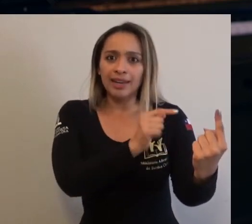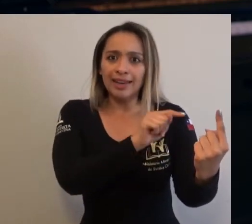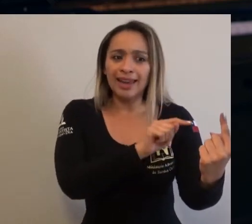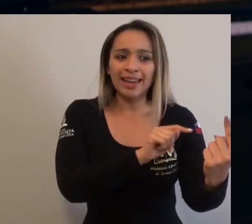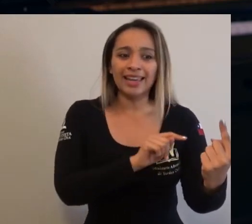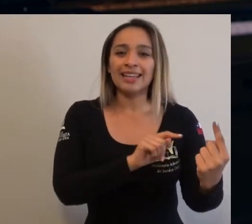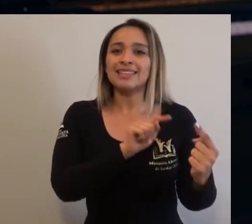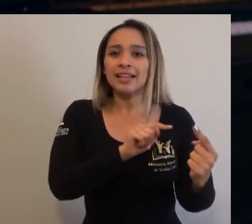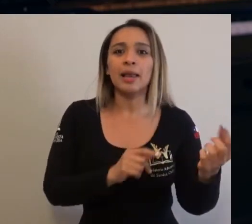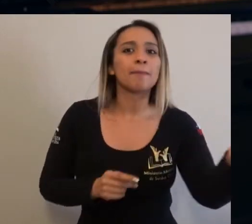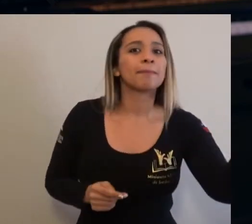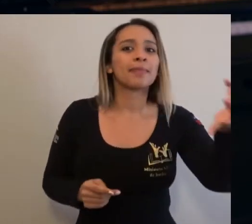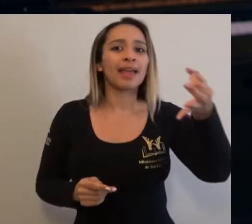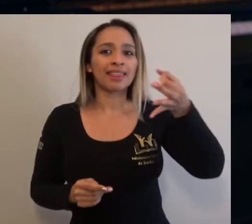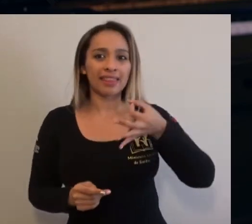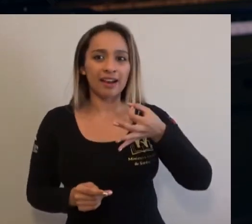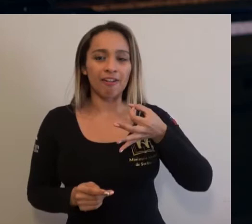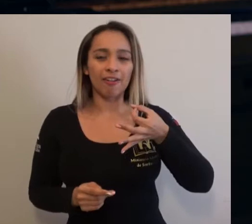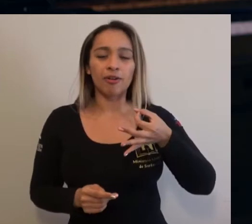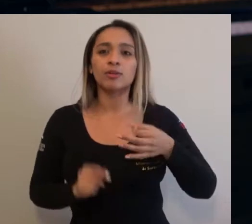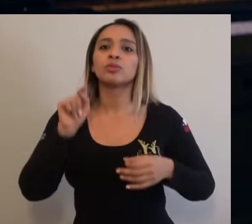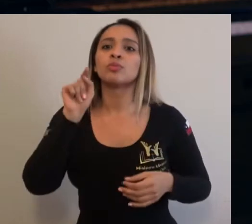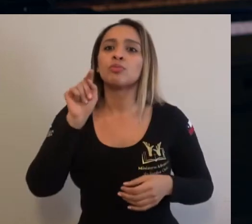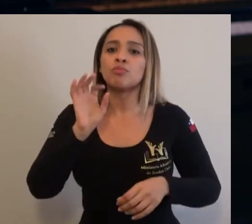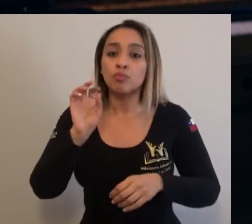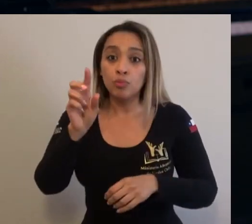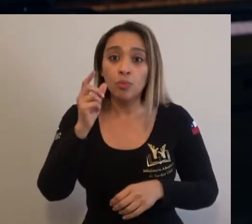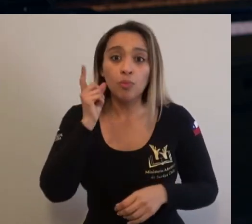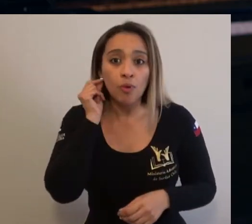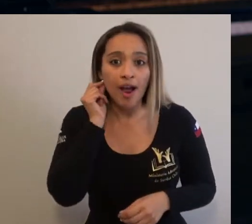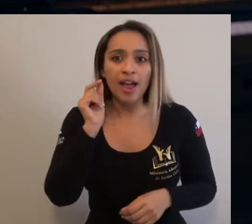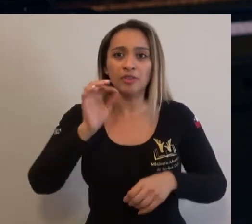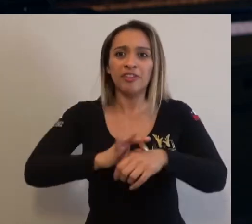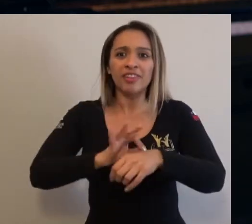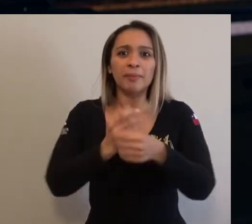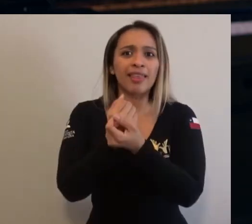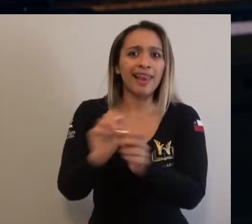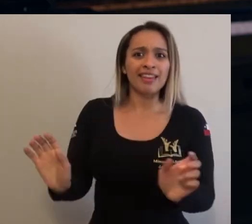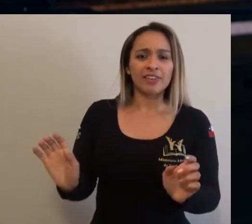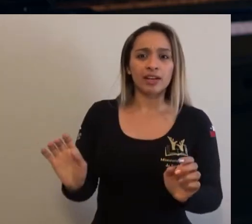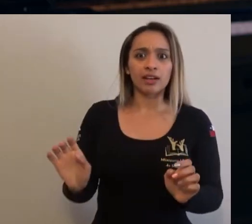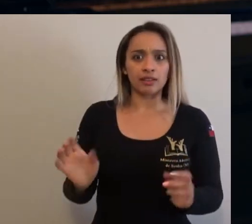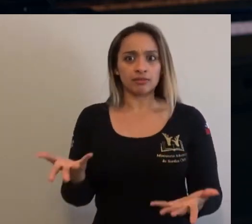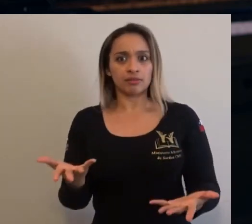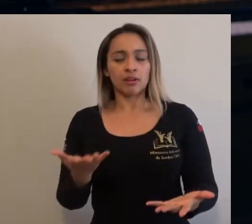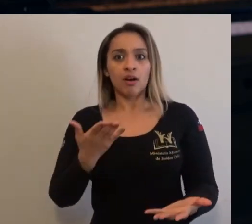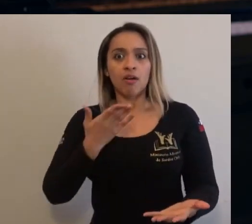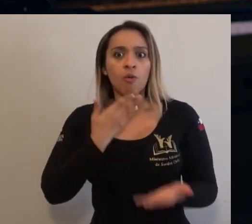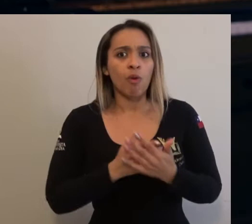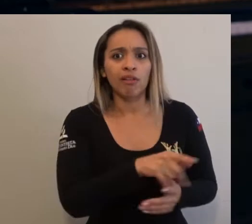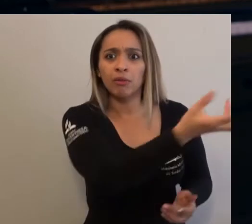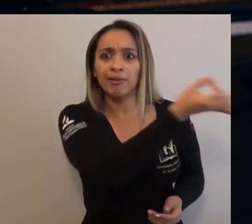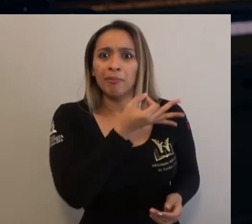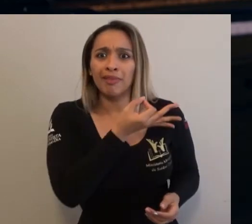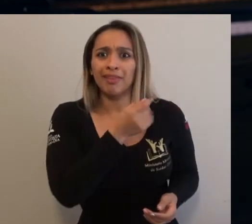ese momento me pronuncia estas palabras. Me dice, mujer, eres libre de tu enfermedad. Cuando él pronuncia